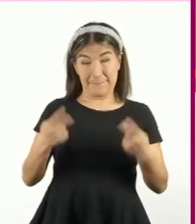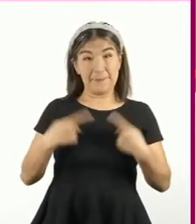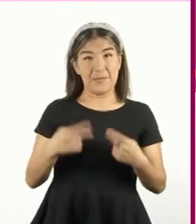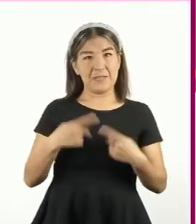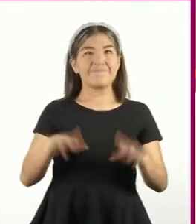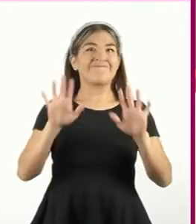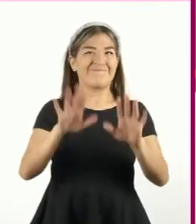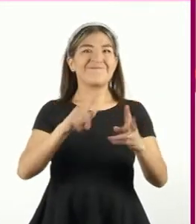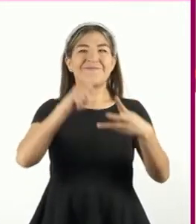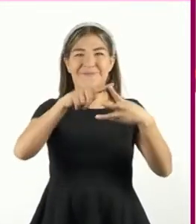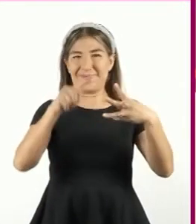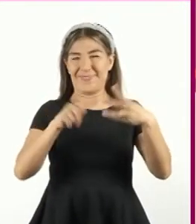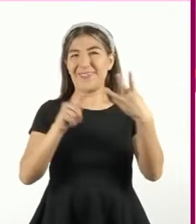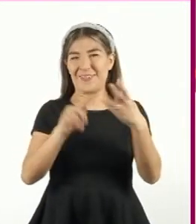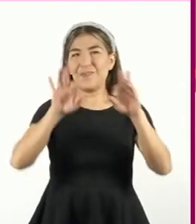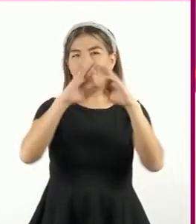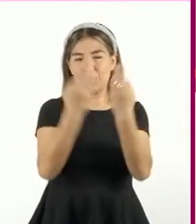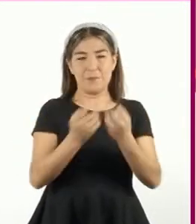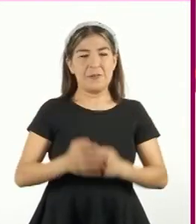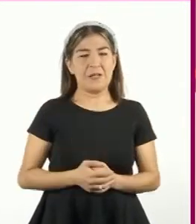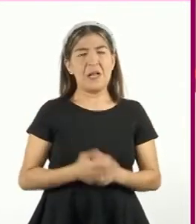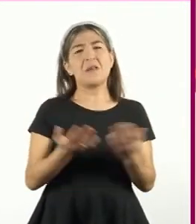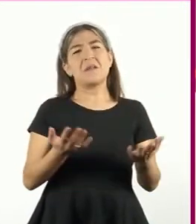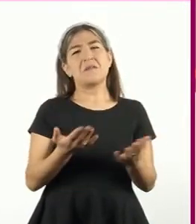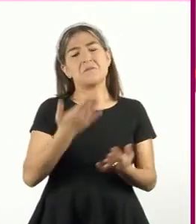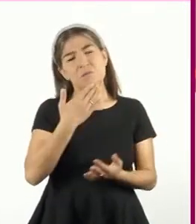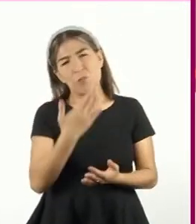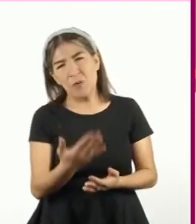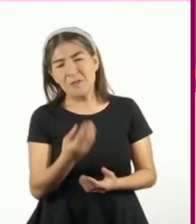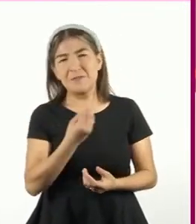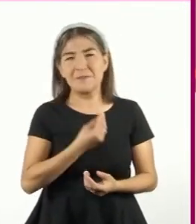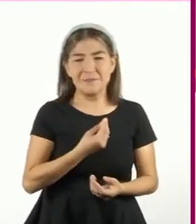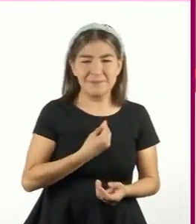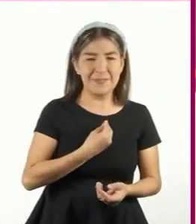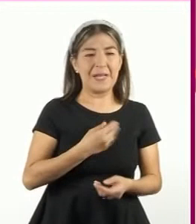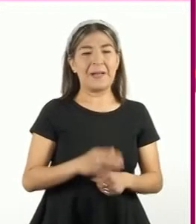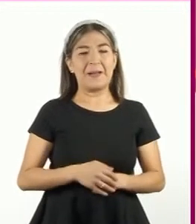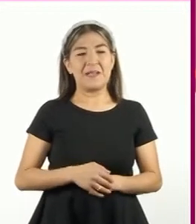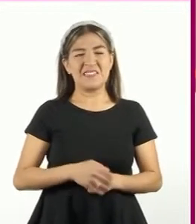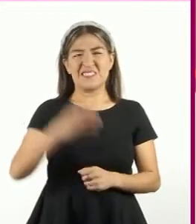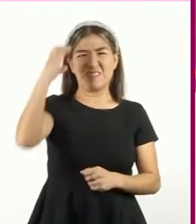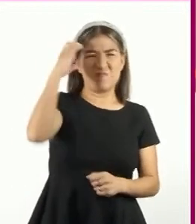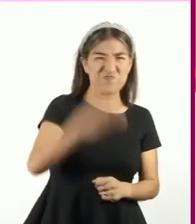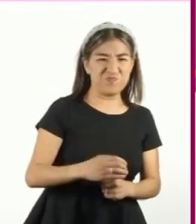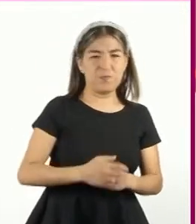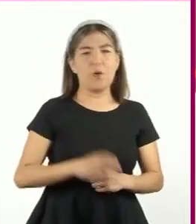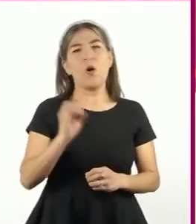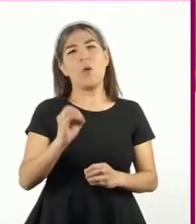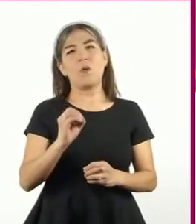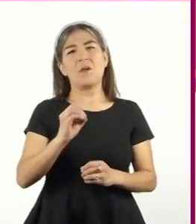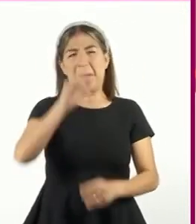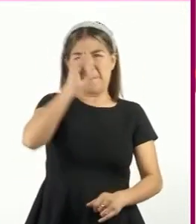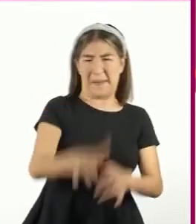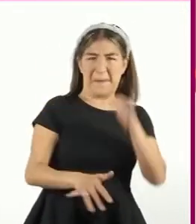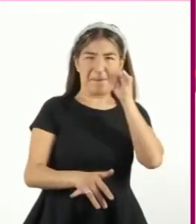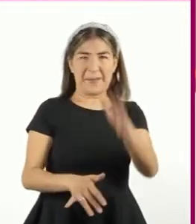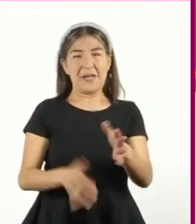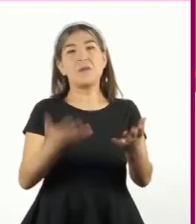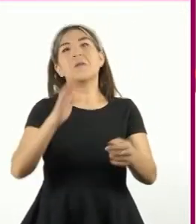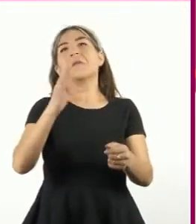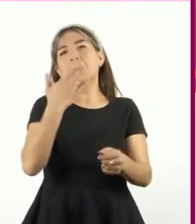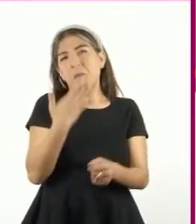3 formas: pasiva, agresiva o asertivamente. ¿Qué te parece